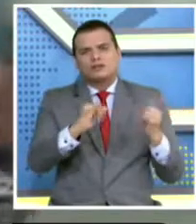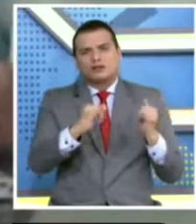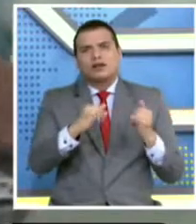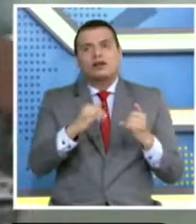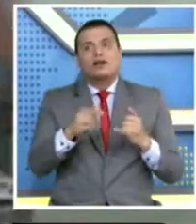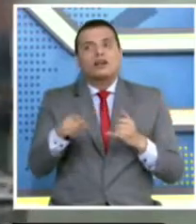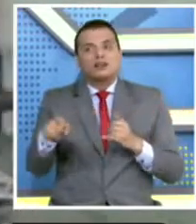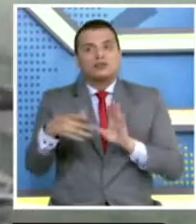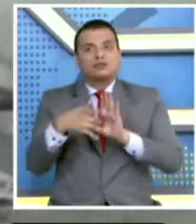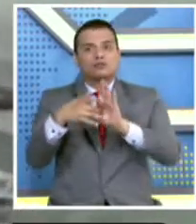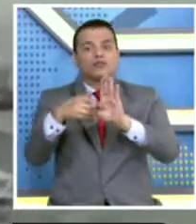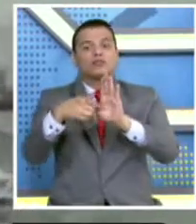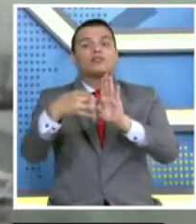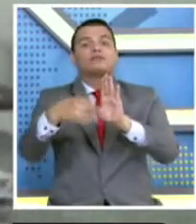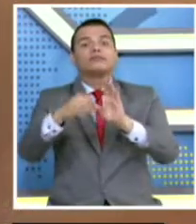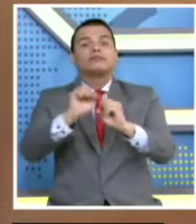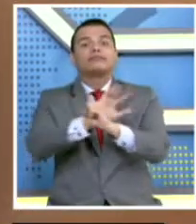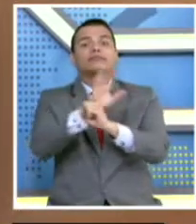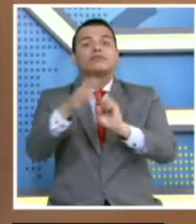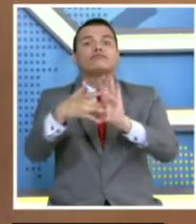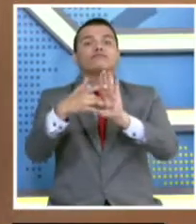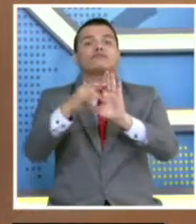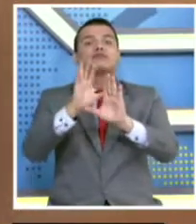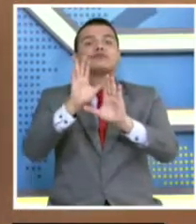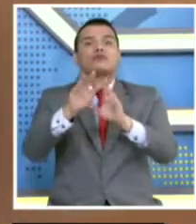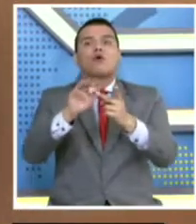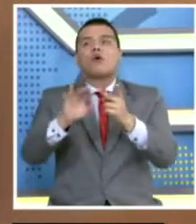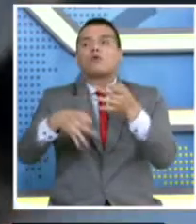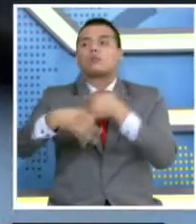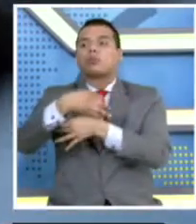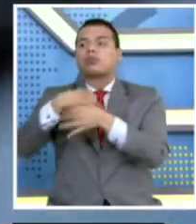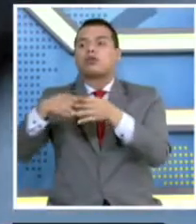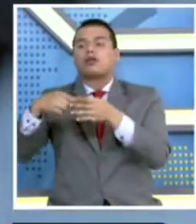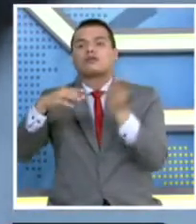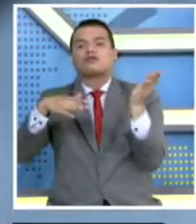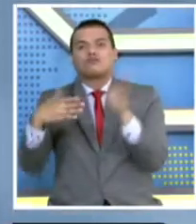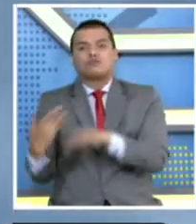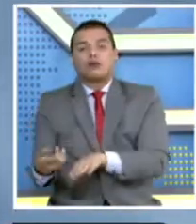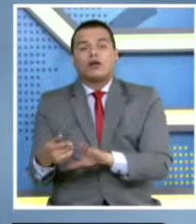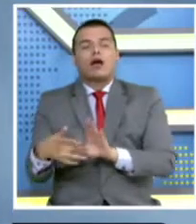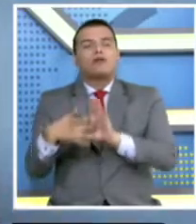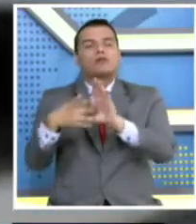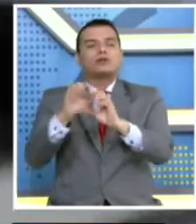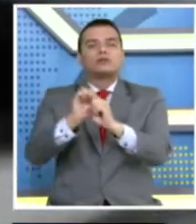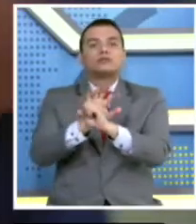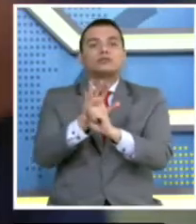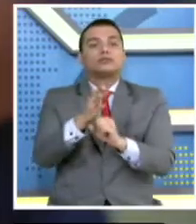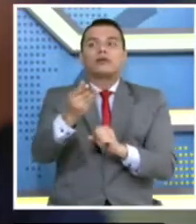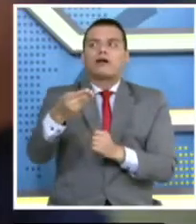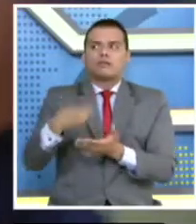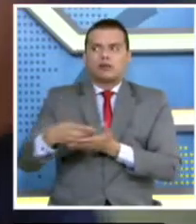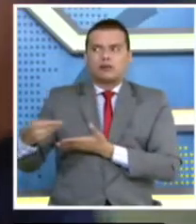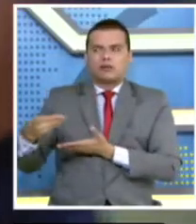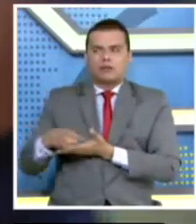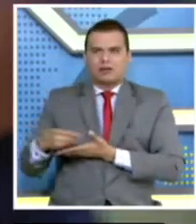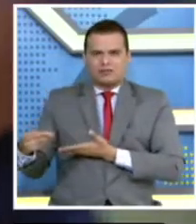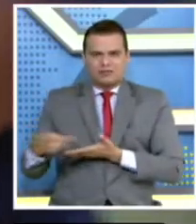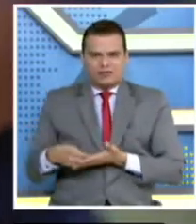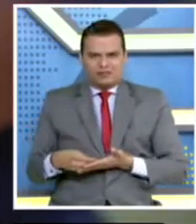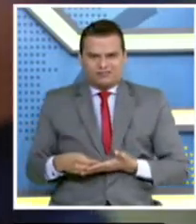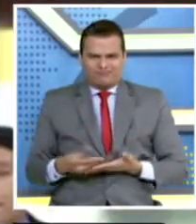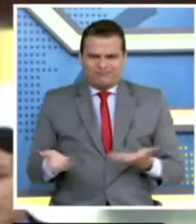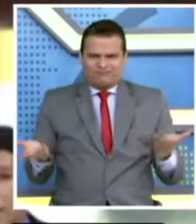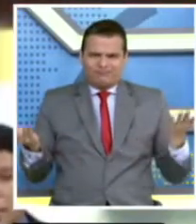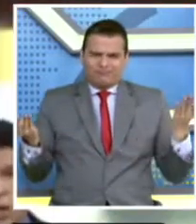van a cambiar la historia clínica para hacerlo pasar como paciente de coronavirus o hasta que los médicos están cobrando por cada paciente